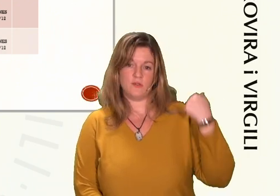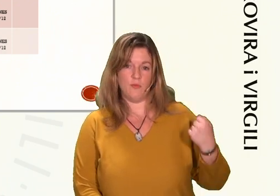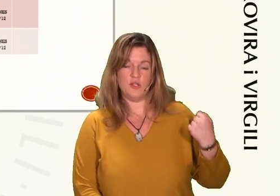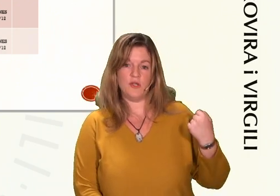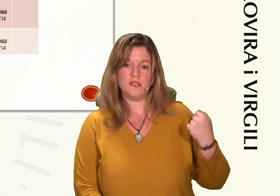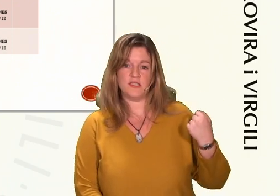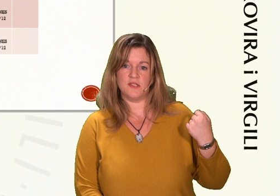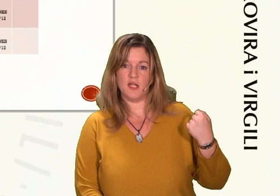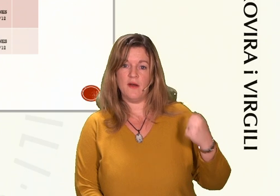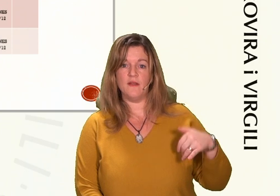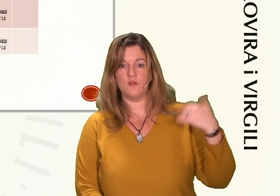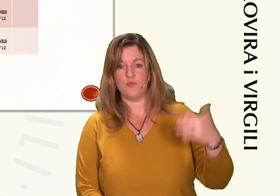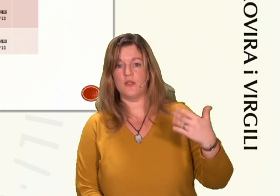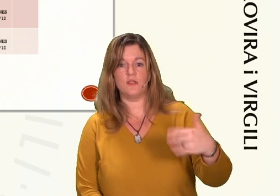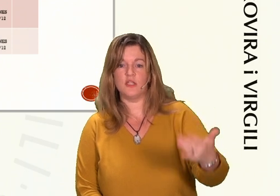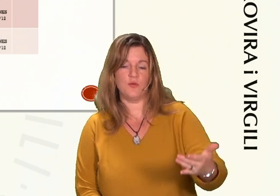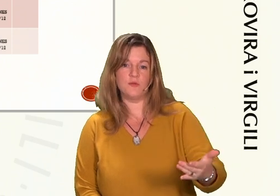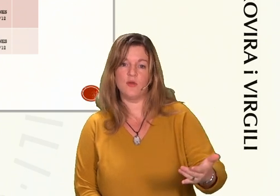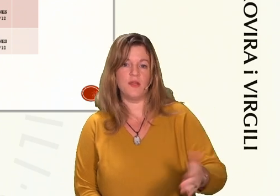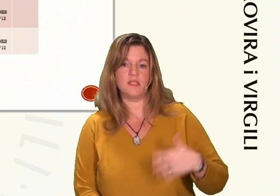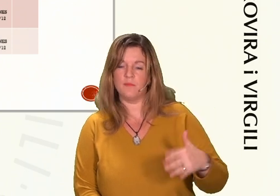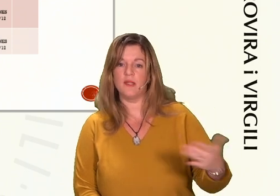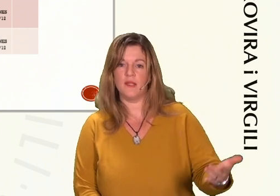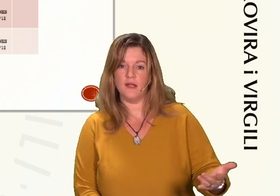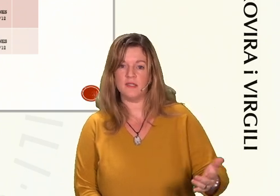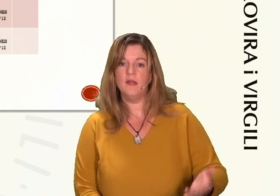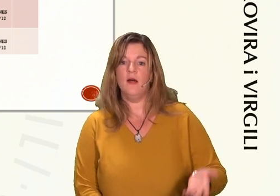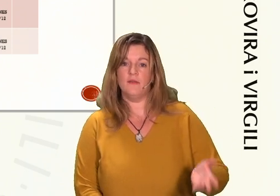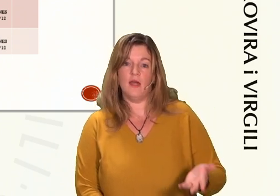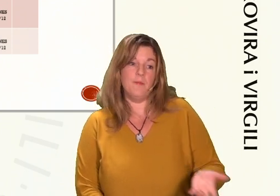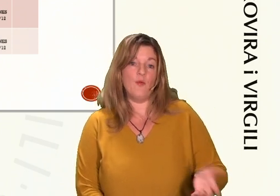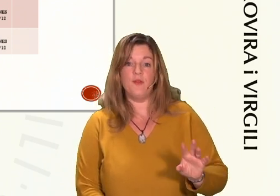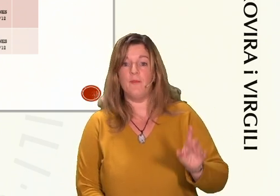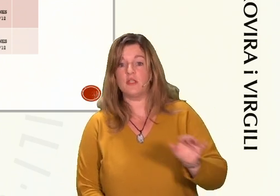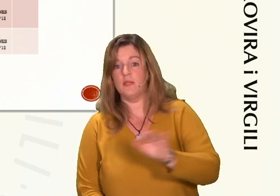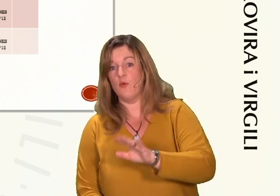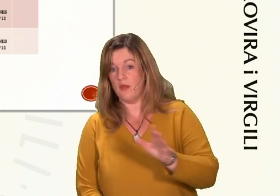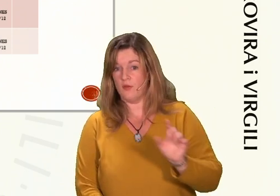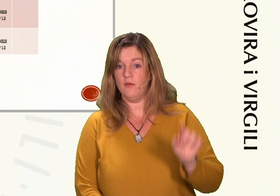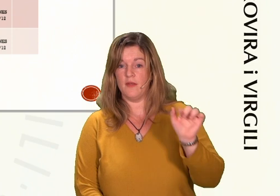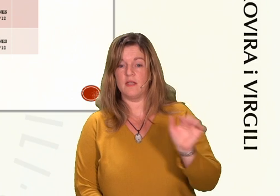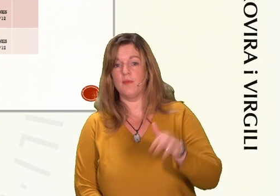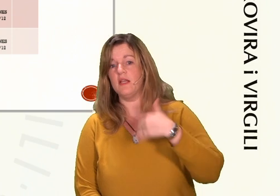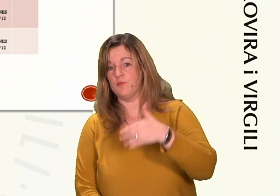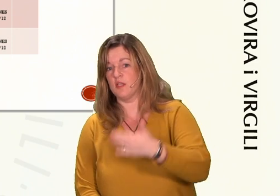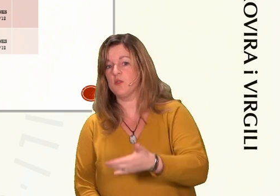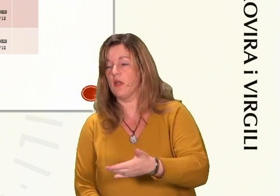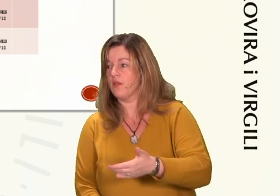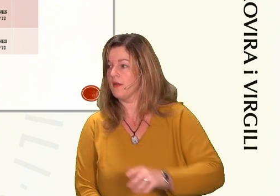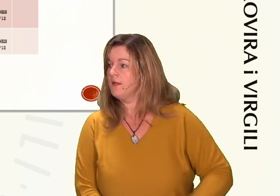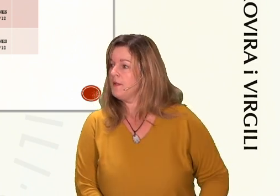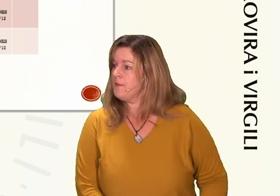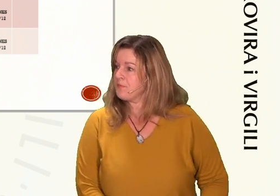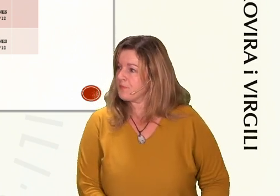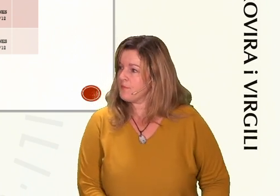pues, como he dicho antes, las tenéis grabadas y las podréis visualizar siempre que queráis en modo ya pues tipo vídeo, ¿no? Le dais al play y las podréis